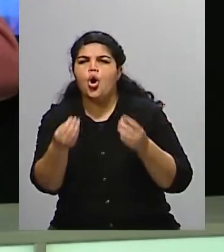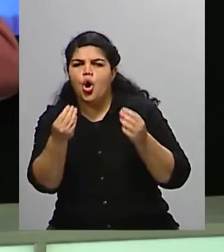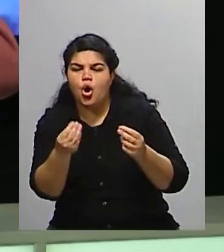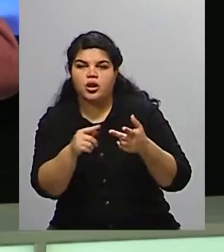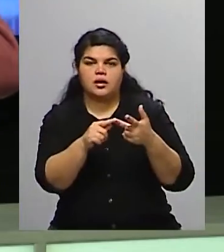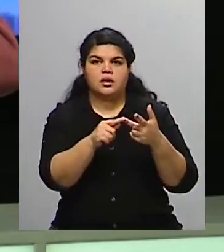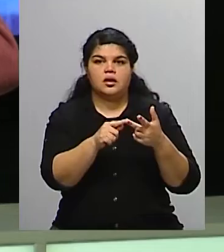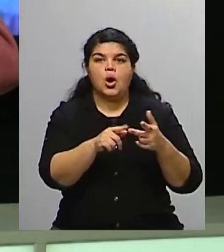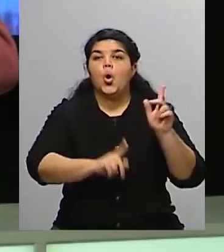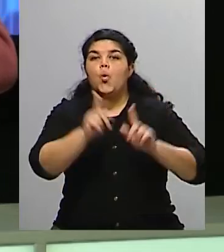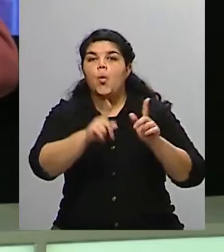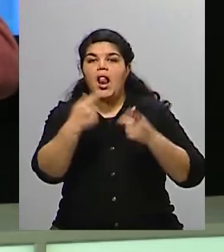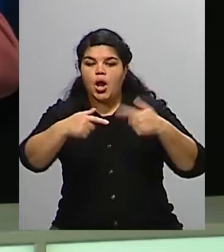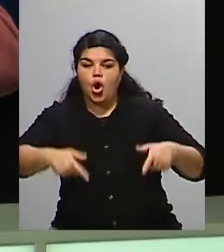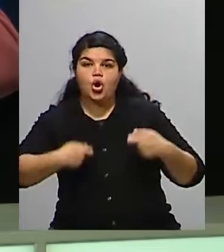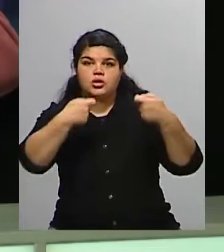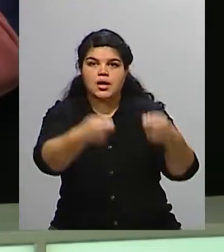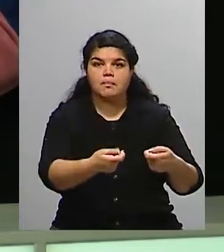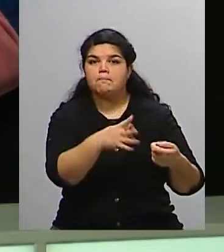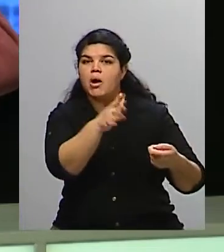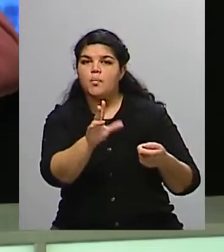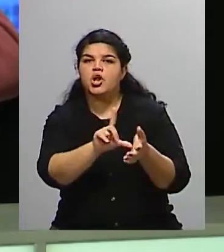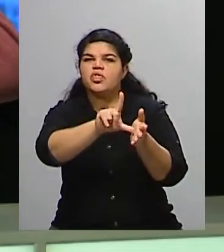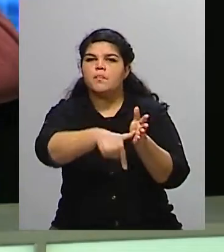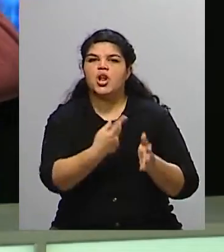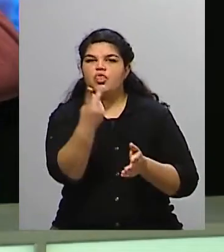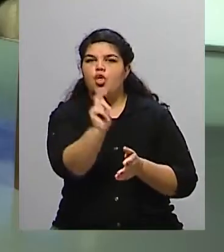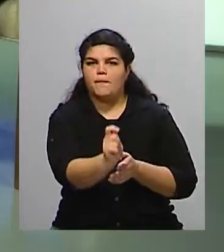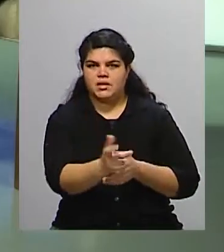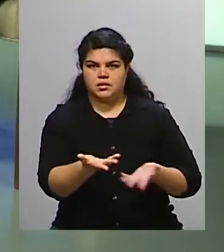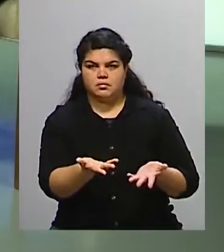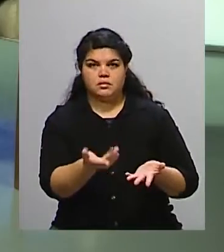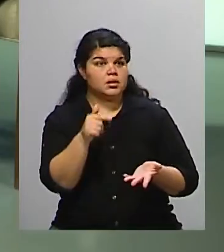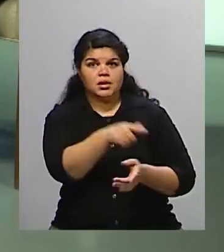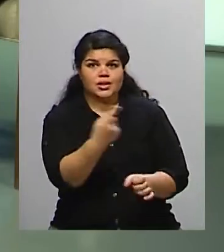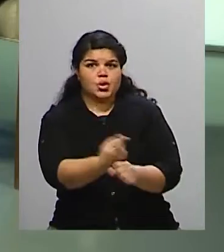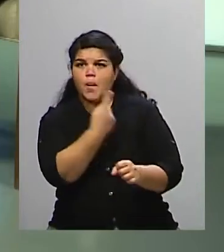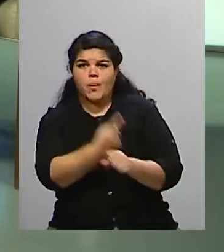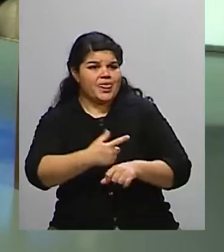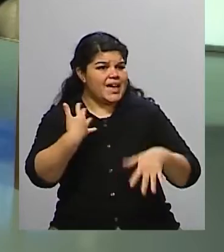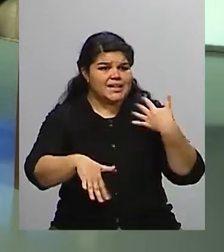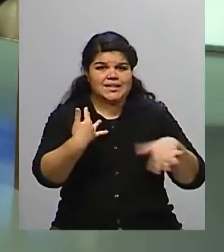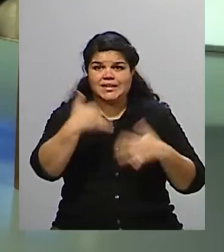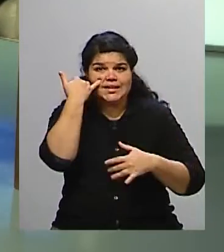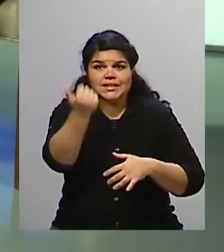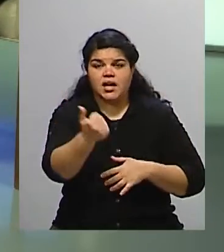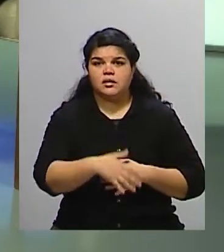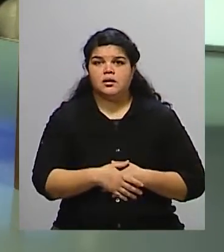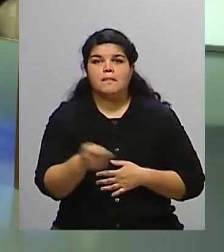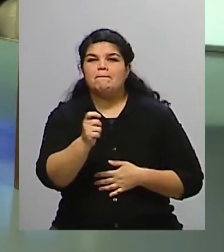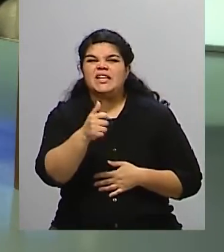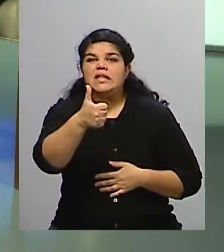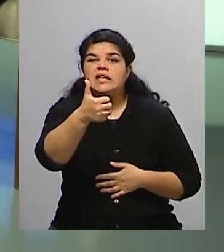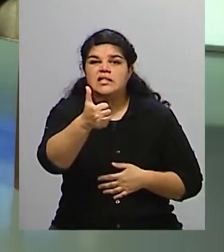para recién implementar quizás dentro de 2 meses, depende del proyecto que sea de salud, ¿no? Para implementar en largo plazo, o sea, a 6 meses quizás empecé a implementar algo